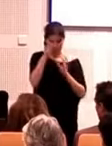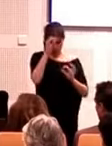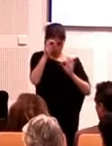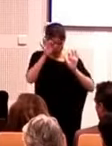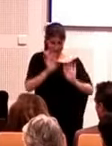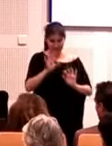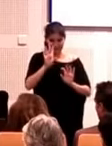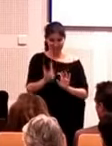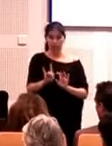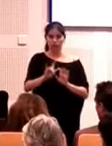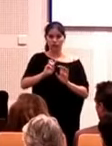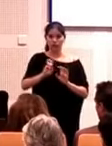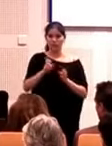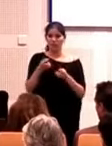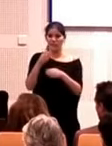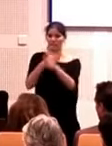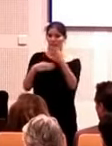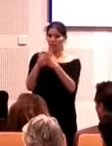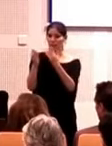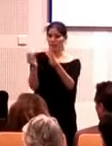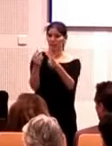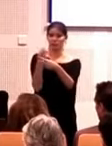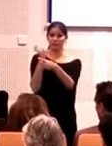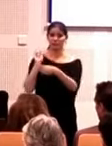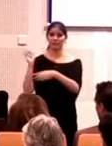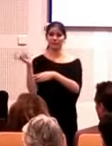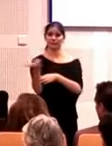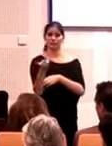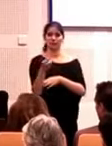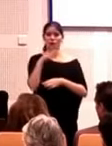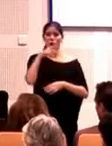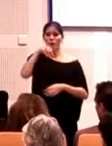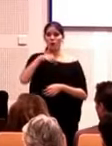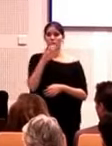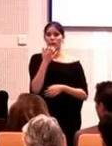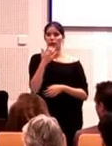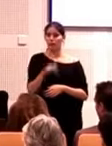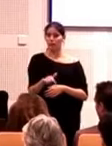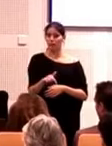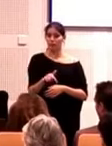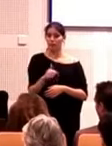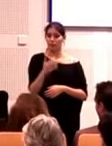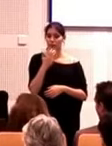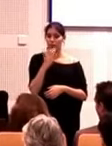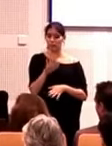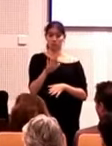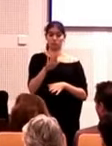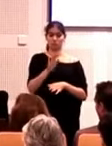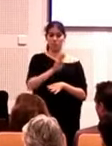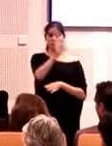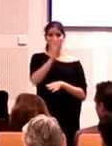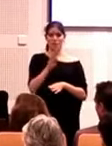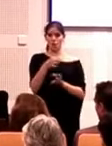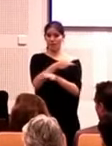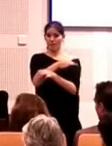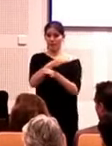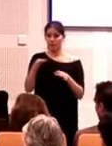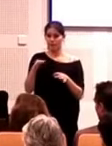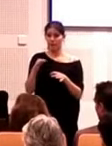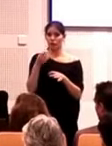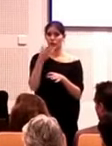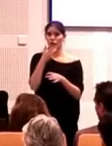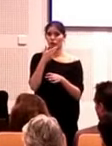situaciones concretas, pero hay muchas discapacidades y muchas cosas. Hoy, por ejemplo, me ha parecido genial conocer lo